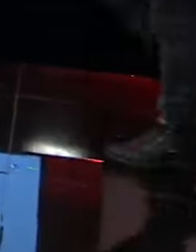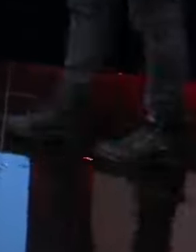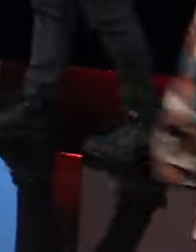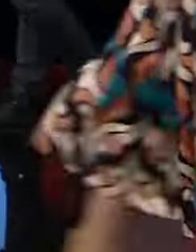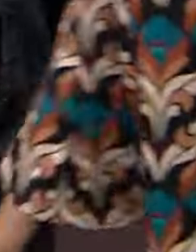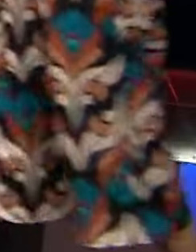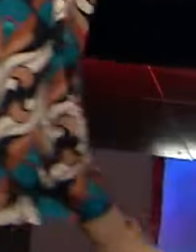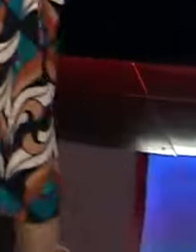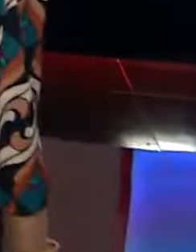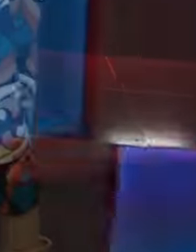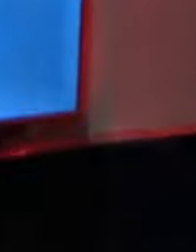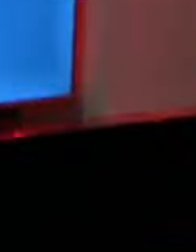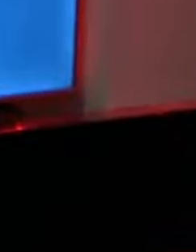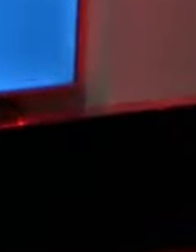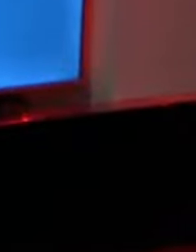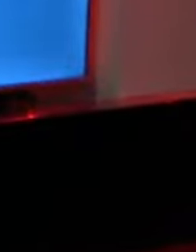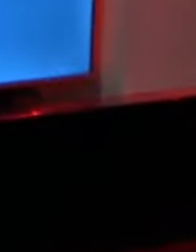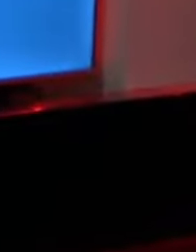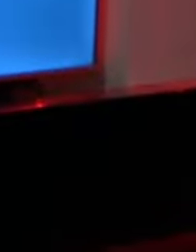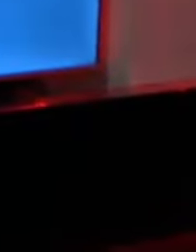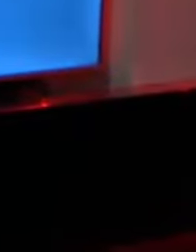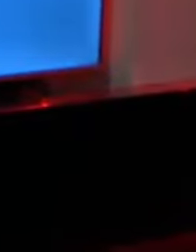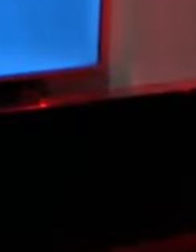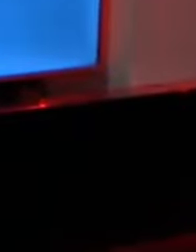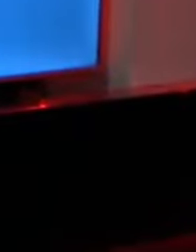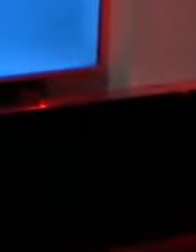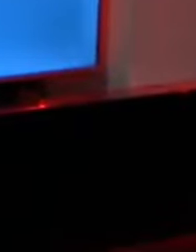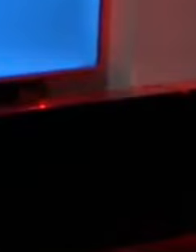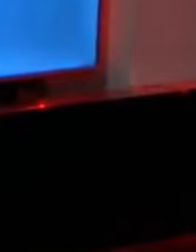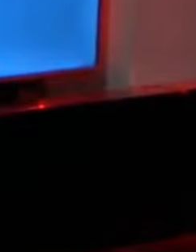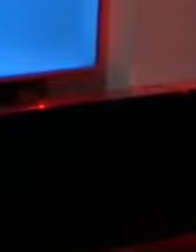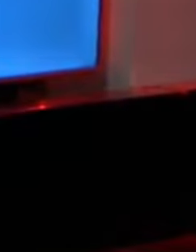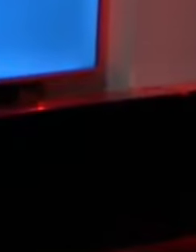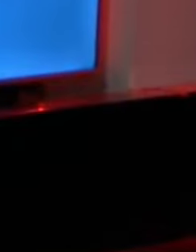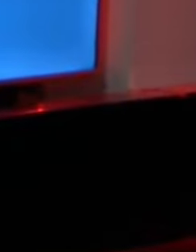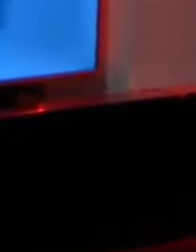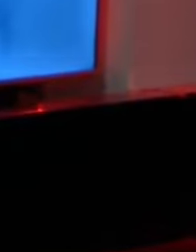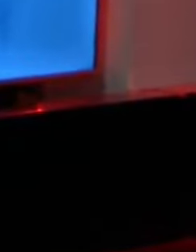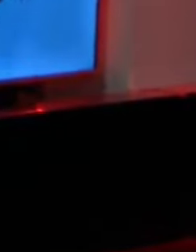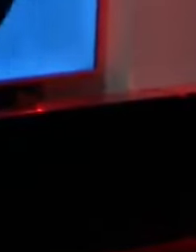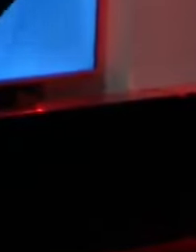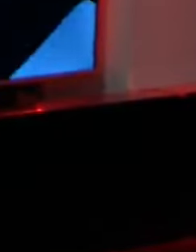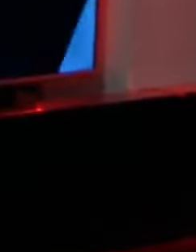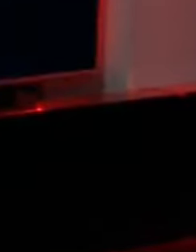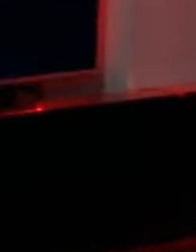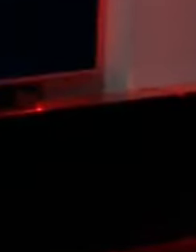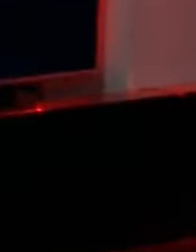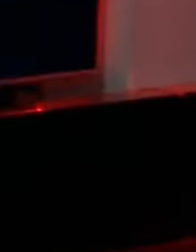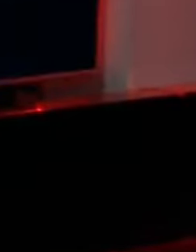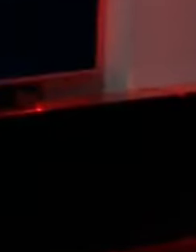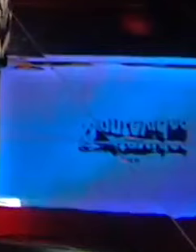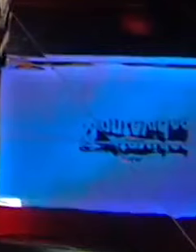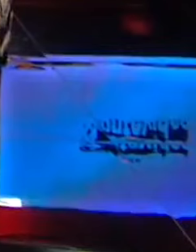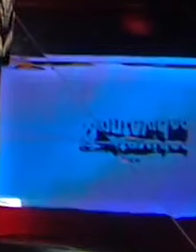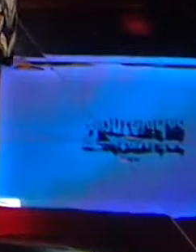¡Qué excelente! Charlie, bueno, un placer. Muchas gracias. Gracias por estar acá. Disco nuevo, Abril, salió el mes